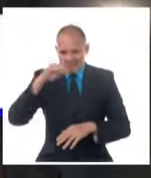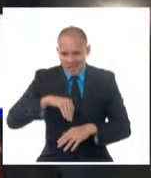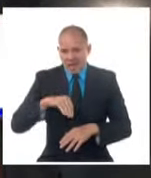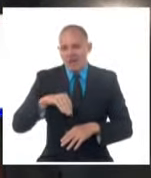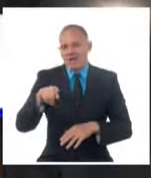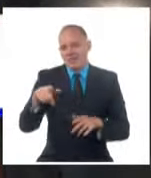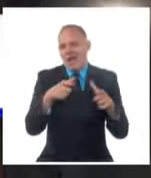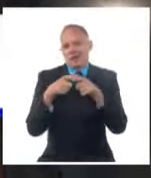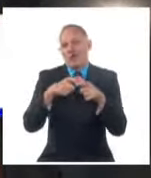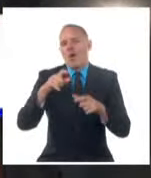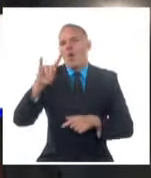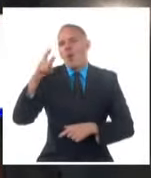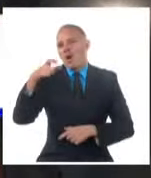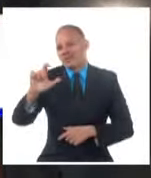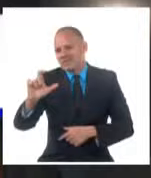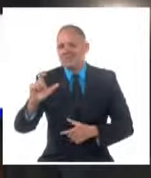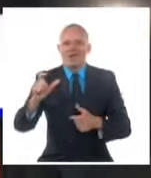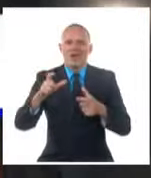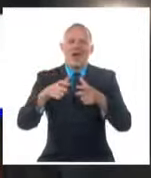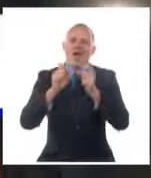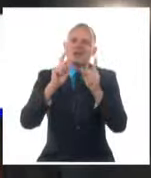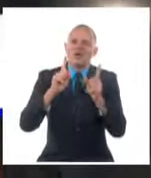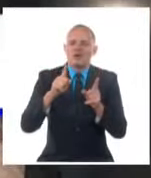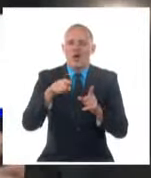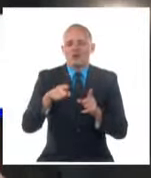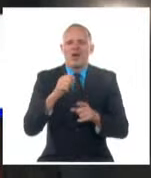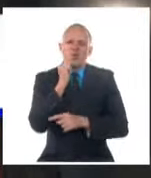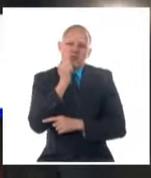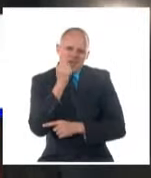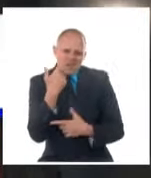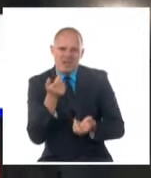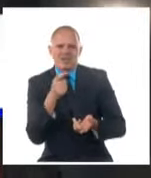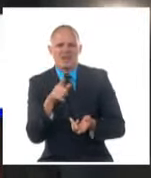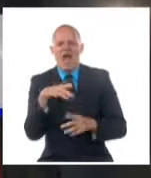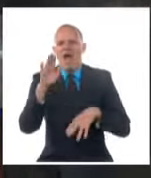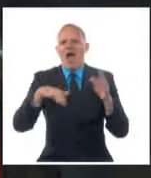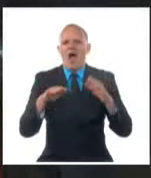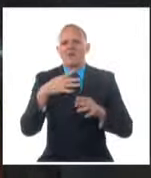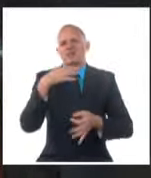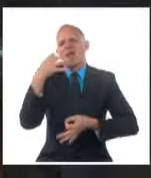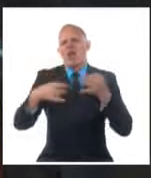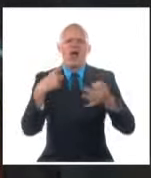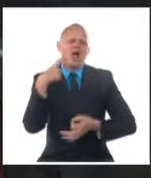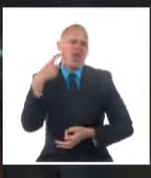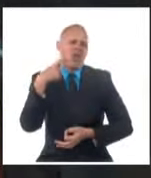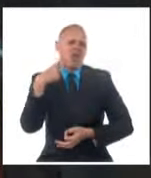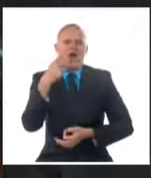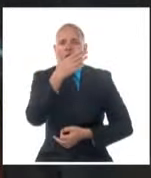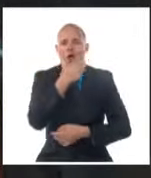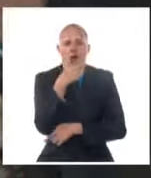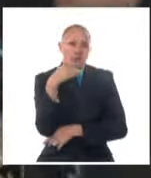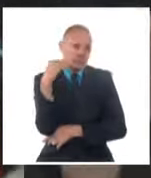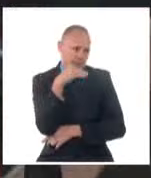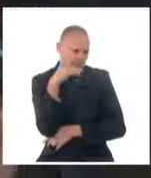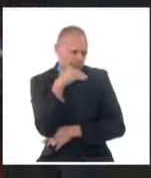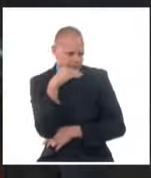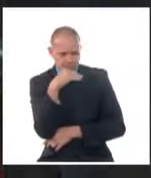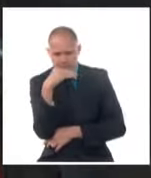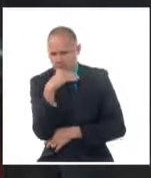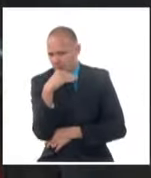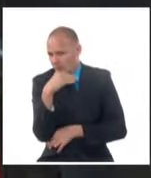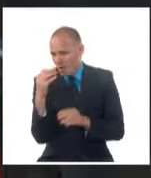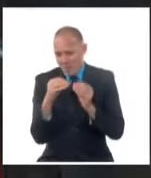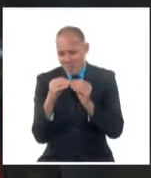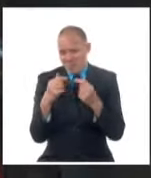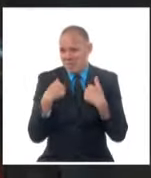habla de mí, no me siento presente, no se cuestionan mis problemas y se buscan soluciones, no representa el sentir del